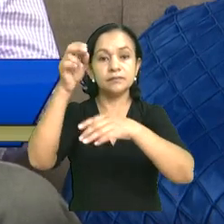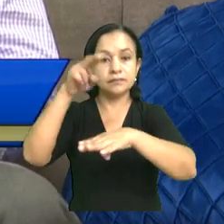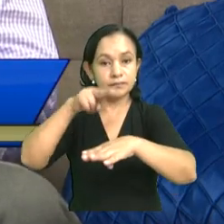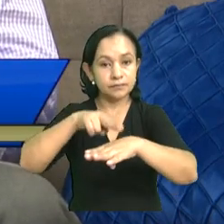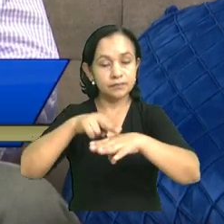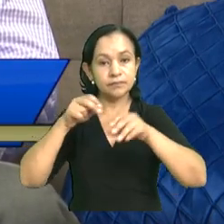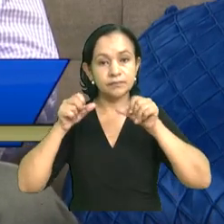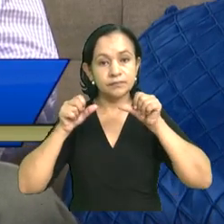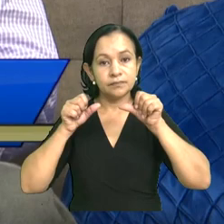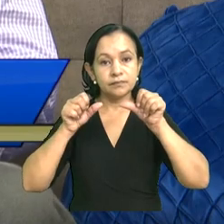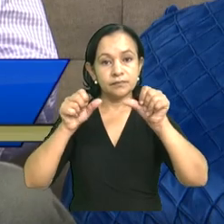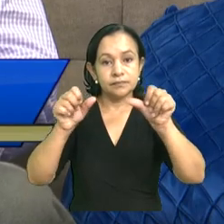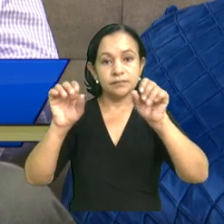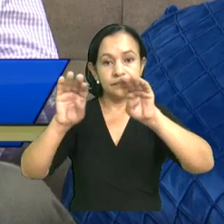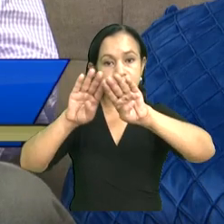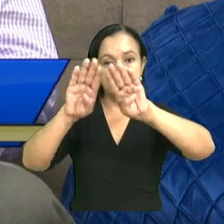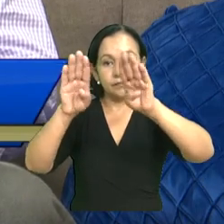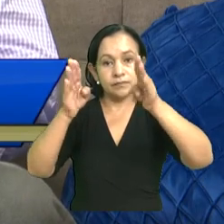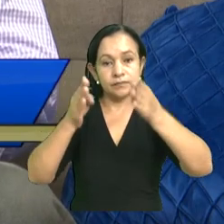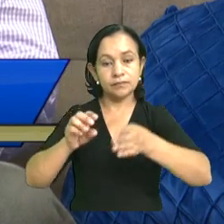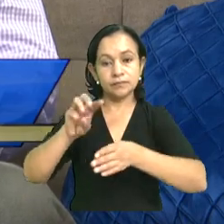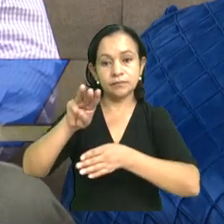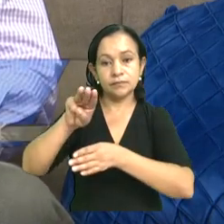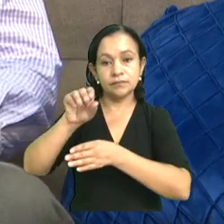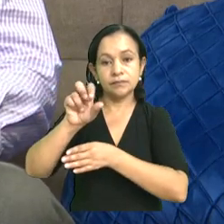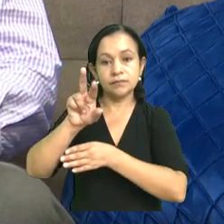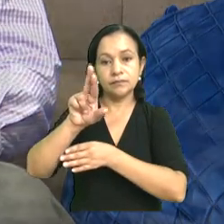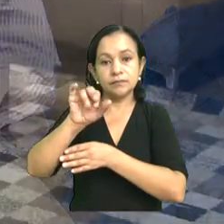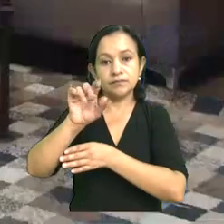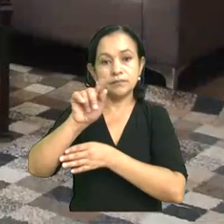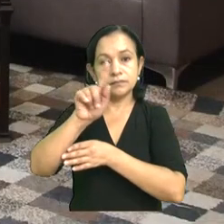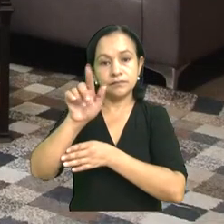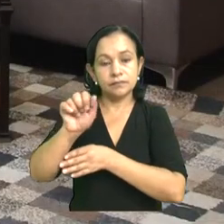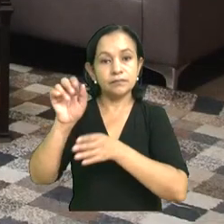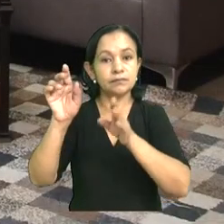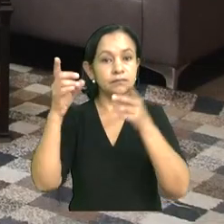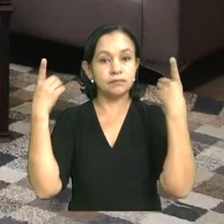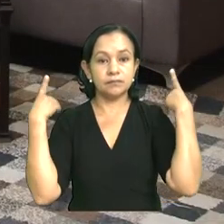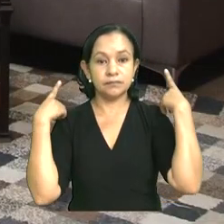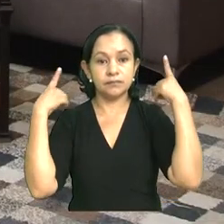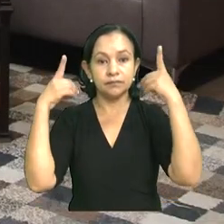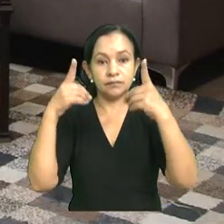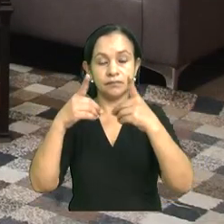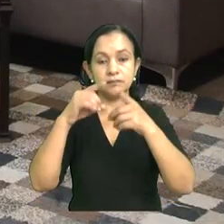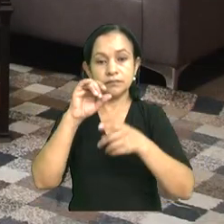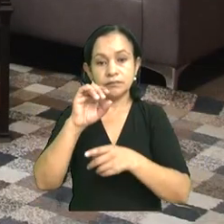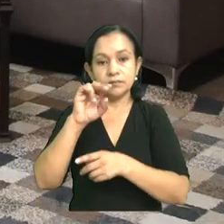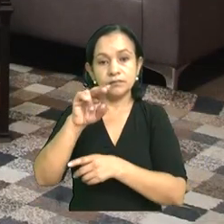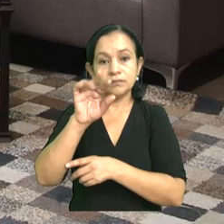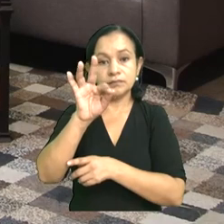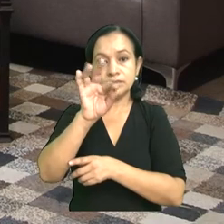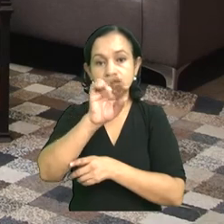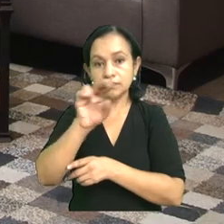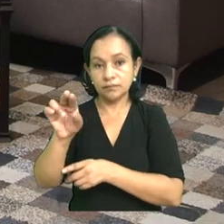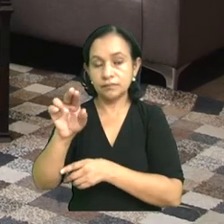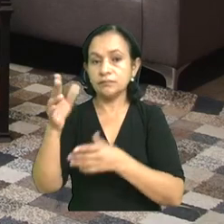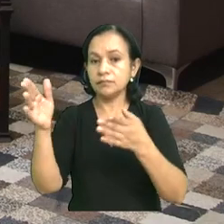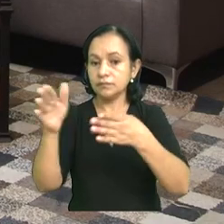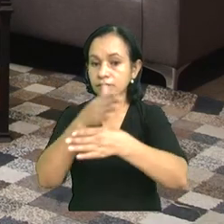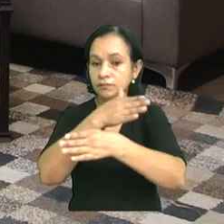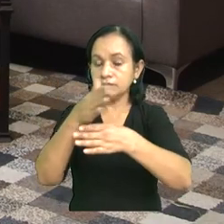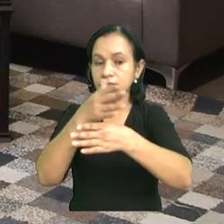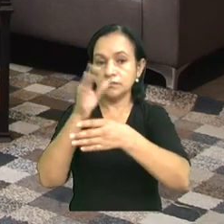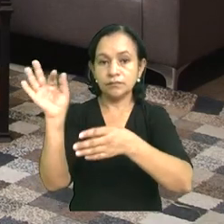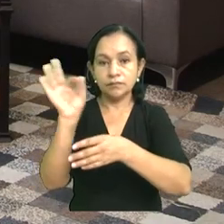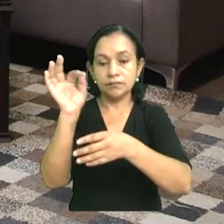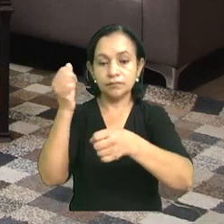Continuamos acompañados con la compañera Maritza Ruiz, quien es directora de planificación del INIFON. Compañera, pues varias líneas de